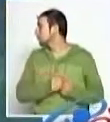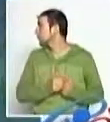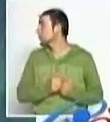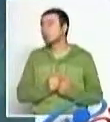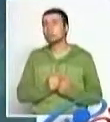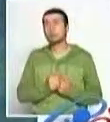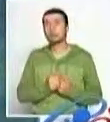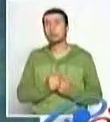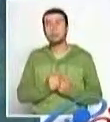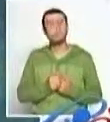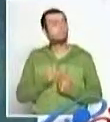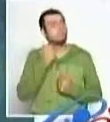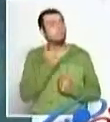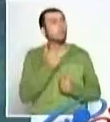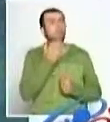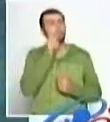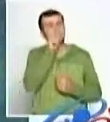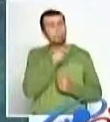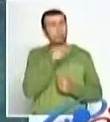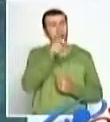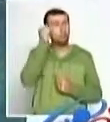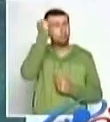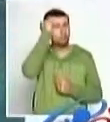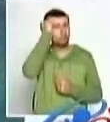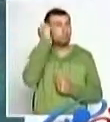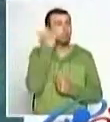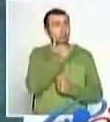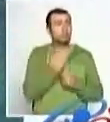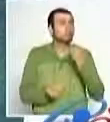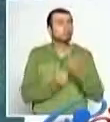universitario, ortodoxo, docente, empieza a